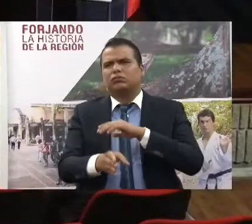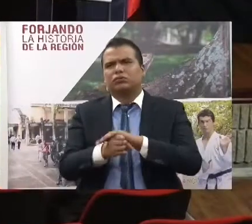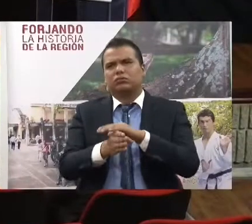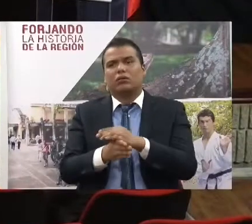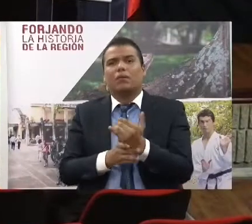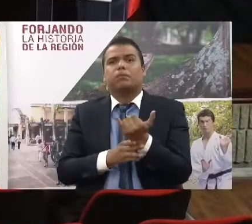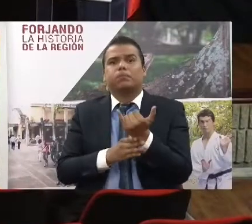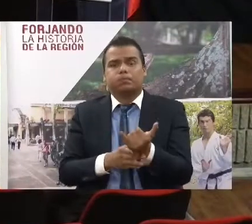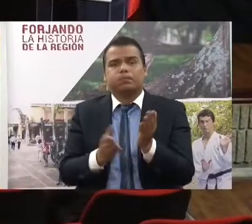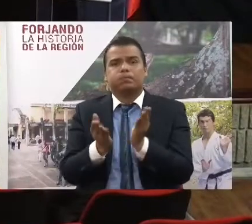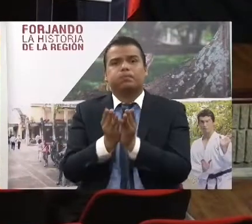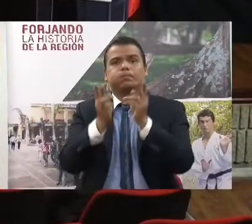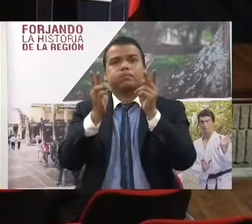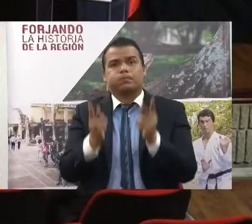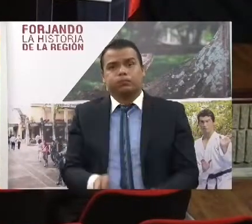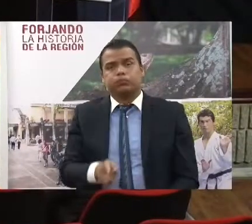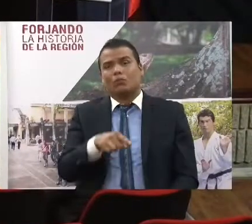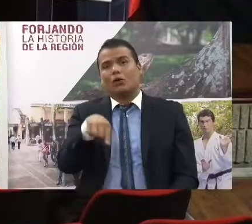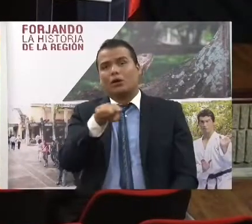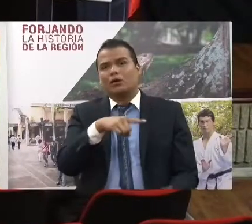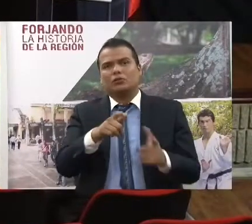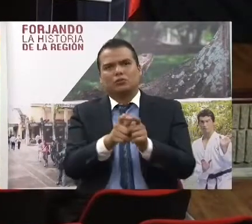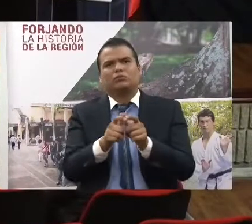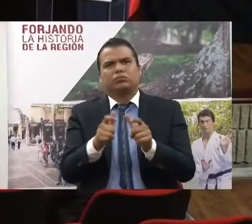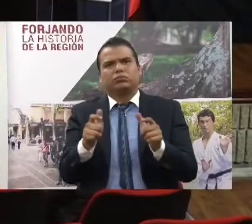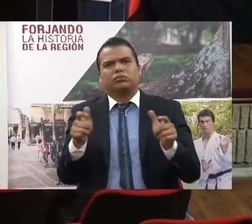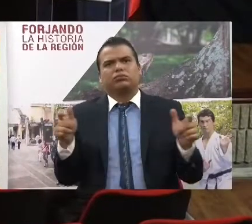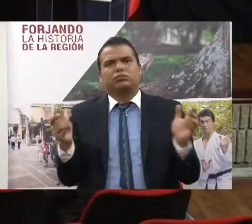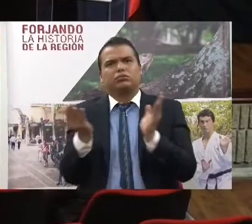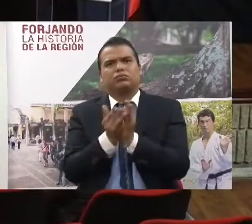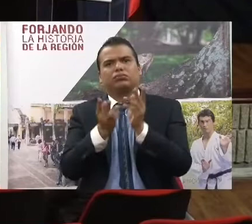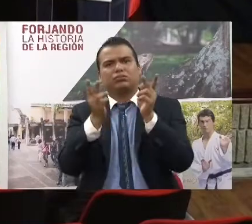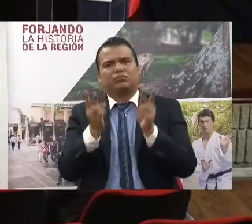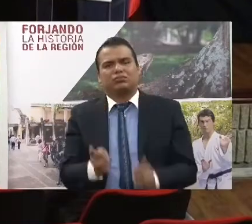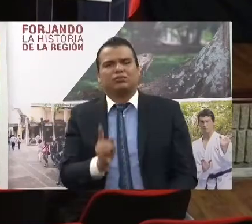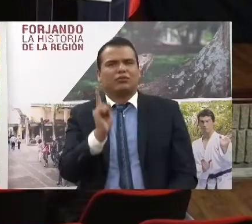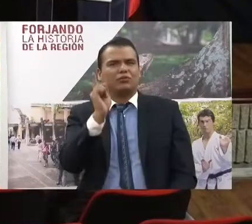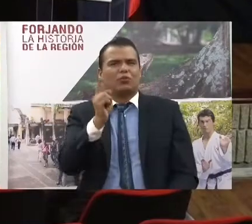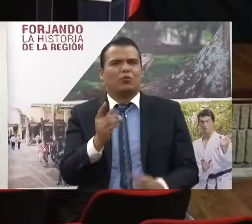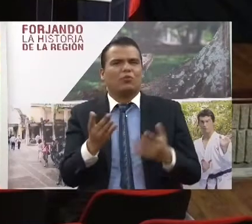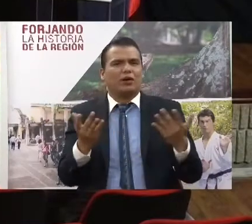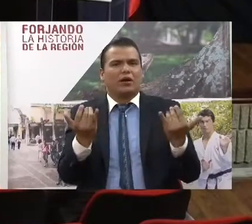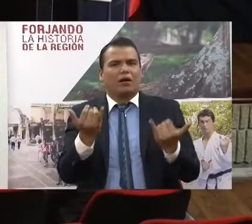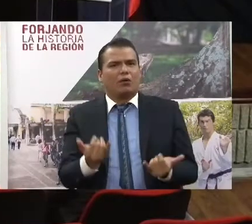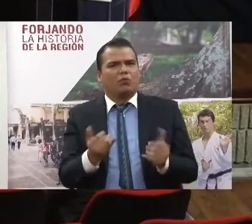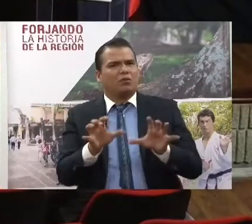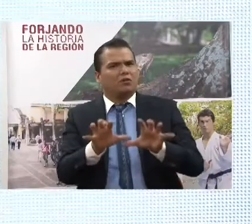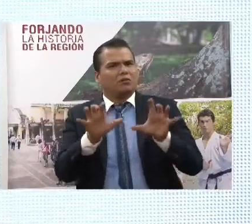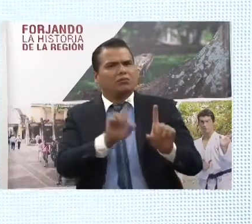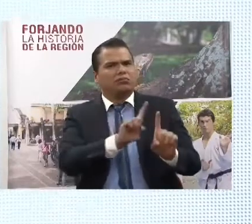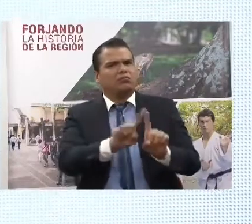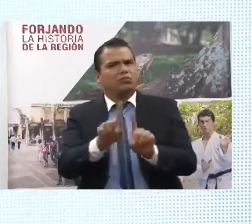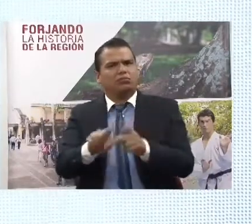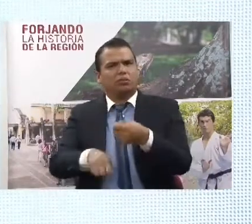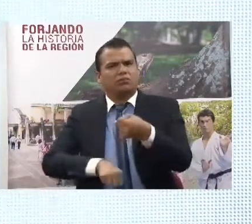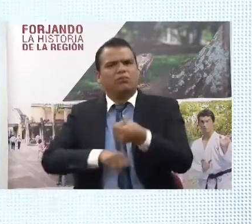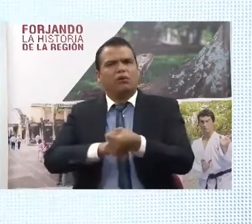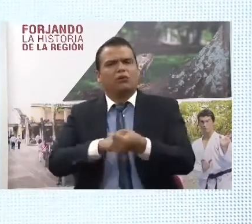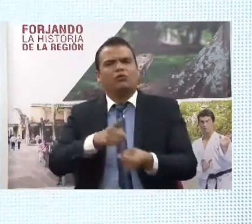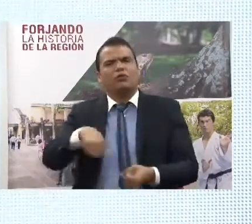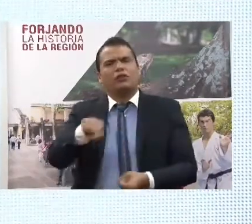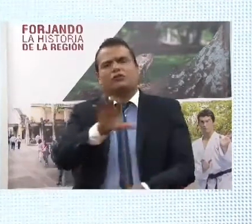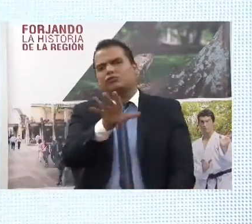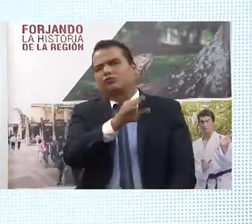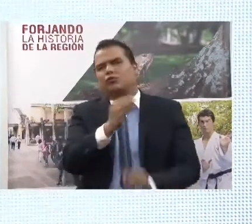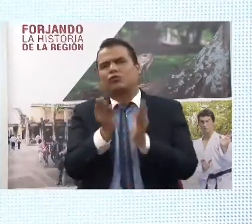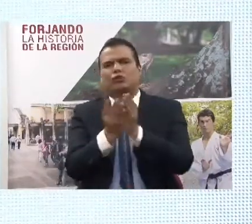sus estudiantes y que incluso los ha incrementado debido a distintas políticas de bienestar y de apoyo que la universidad